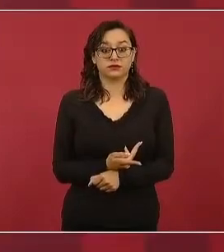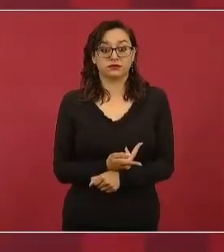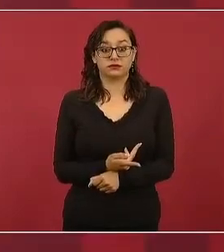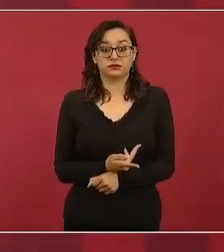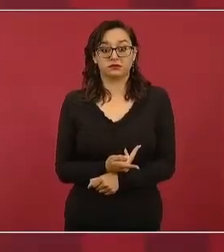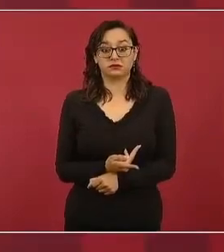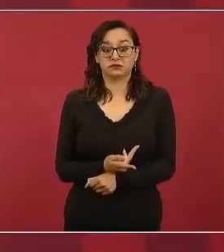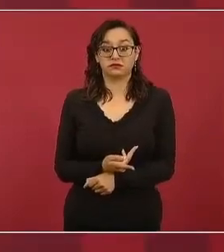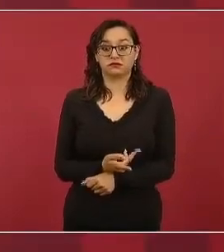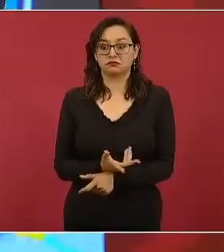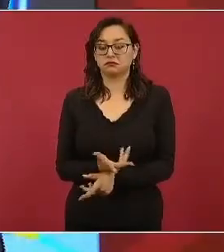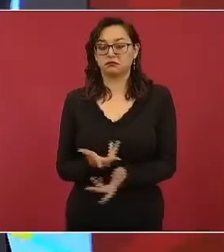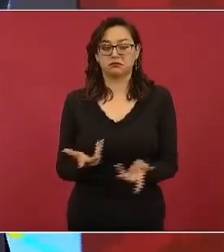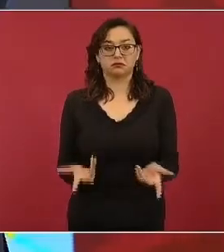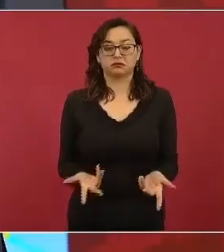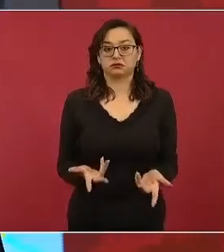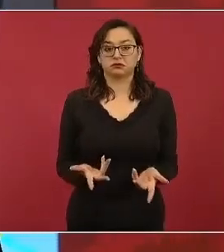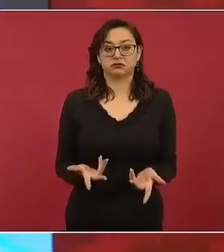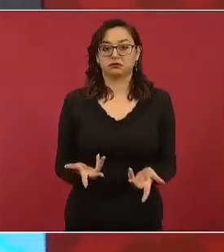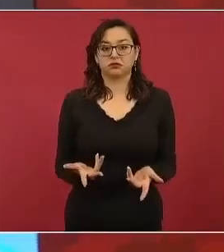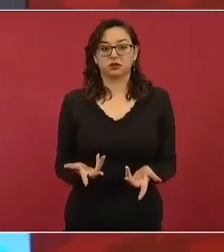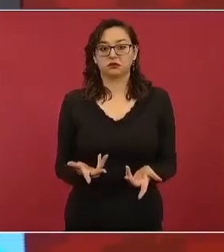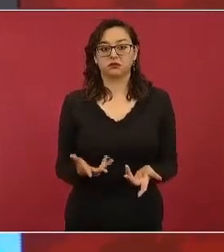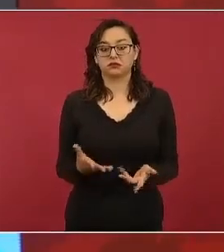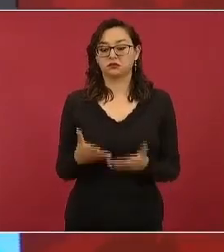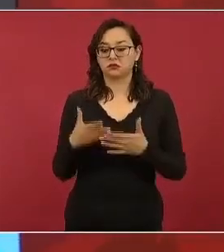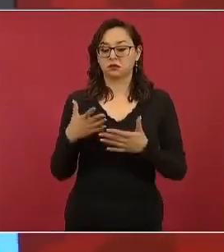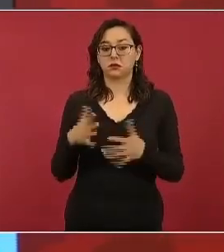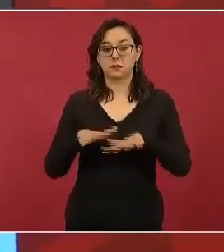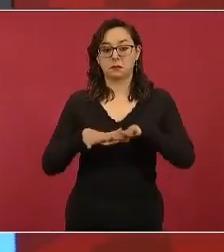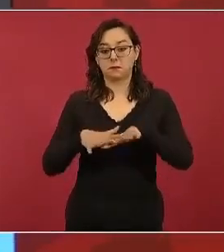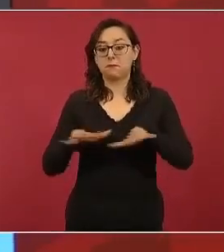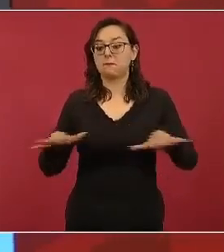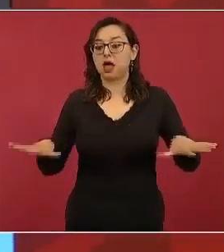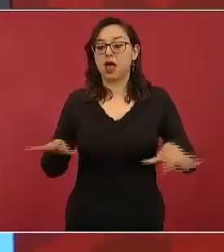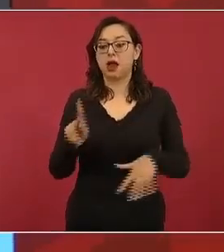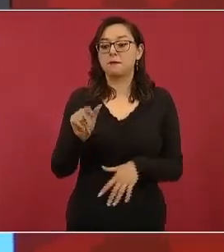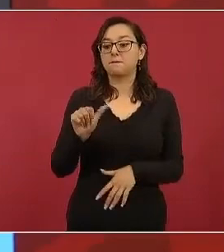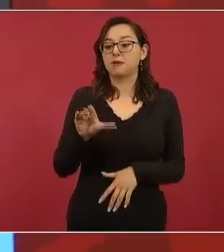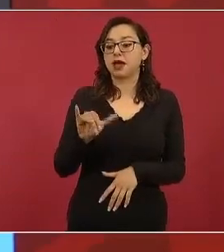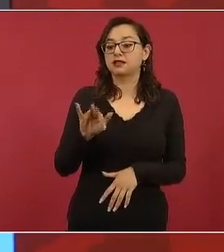creo que no hay ninguna planta de licuefacción.